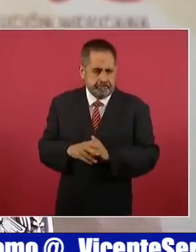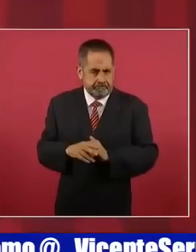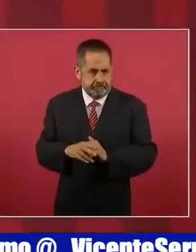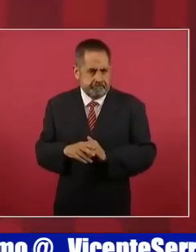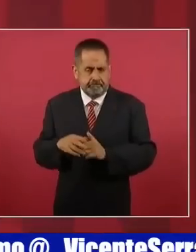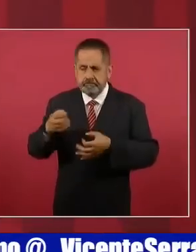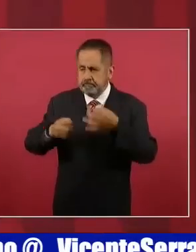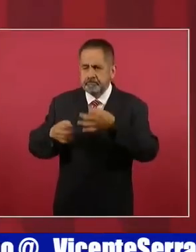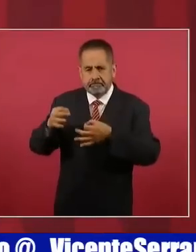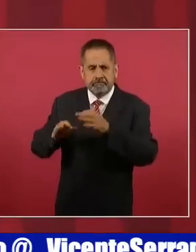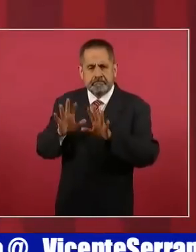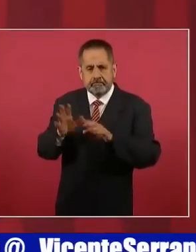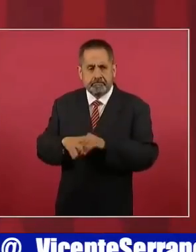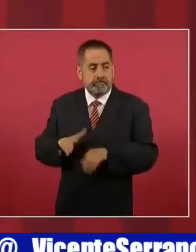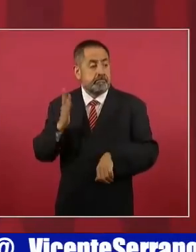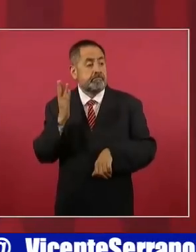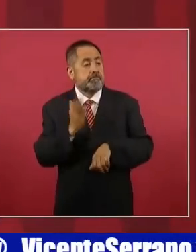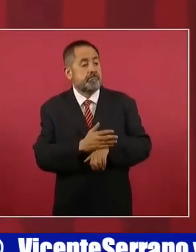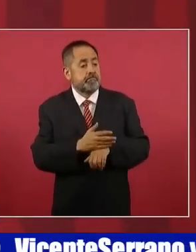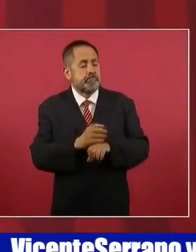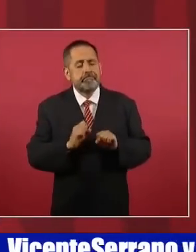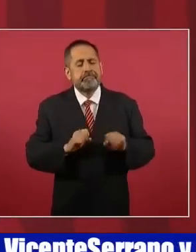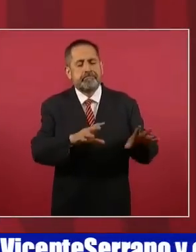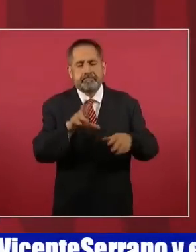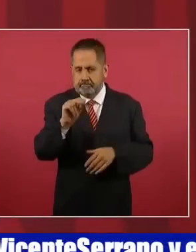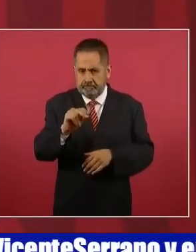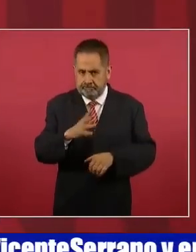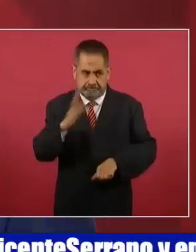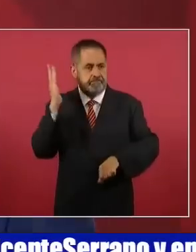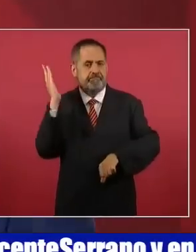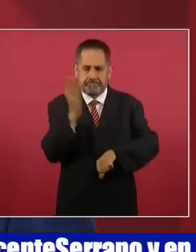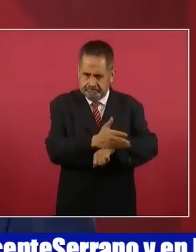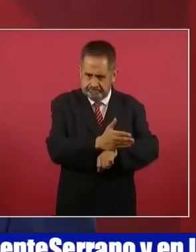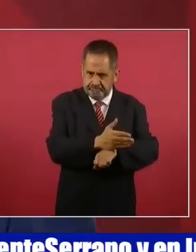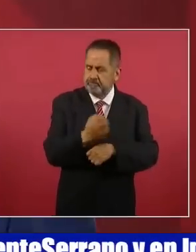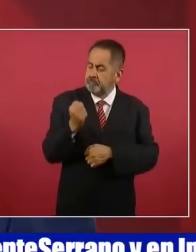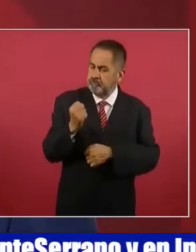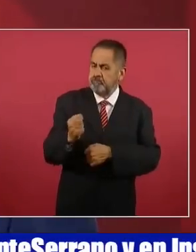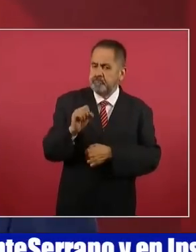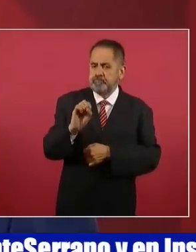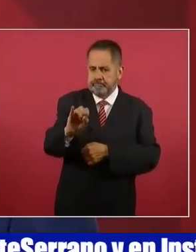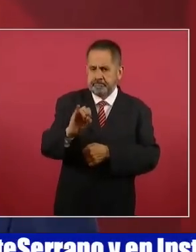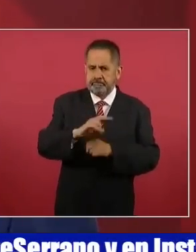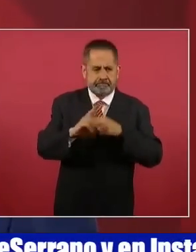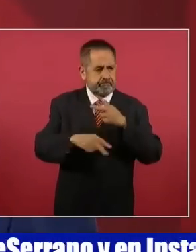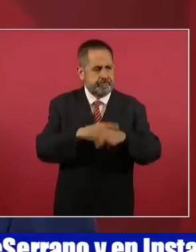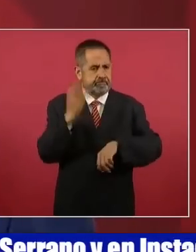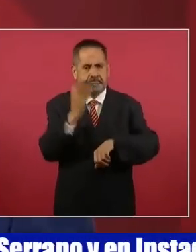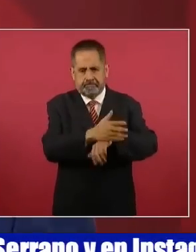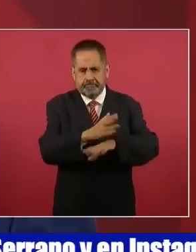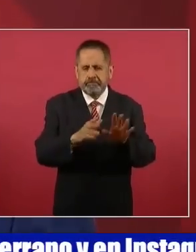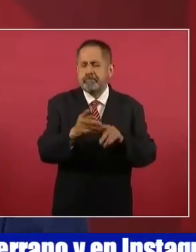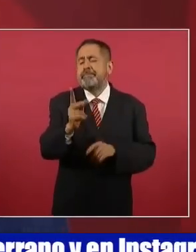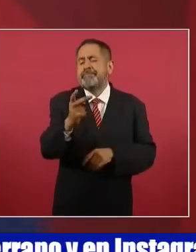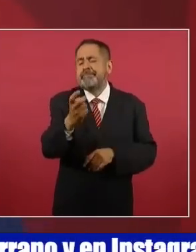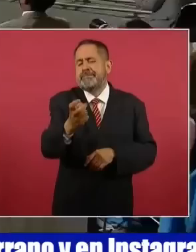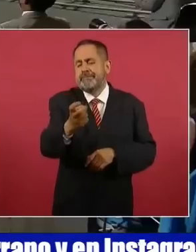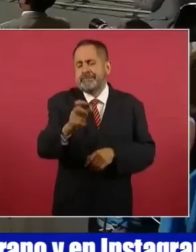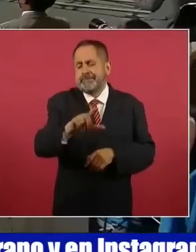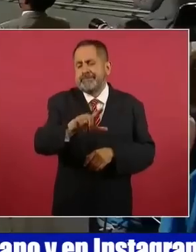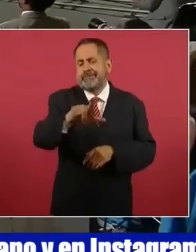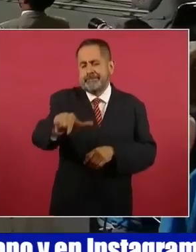incluso en el discurso. Determinó que la causa principal de la desigualdad económica y social en nuestro país